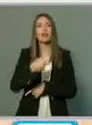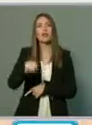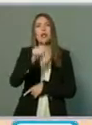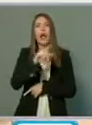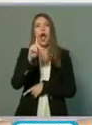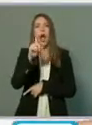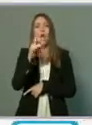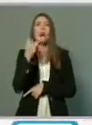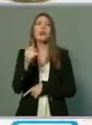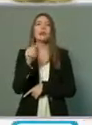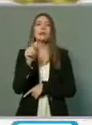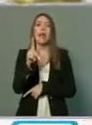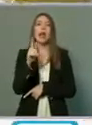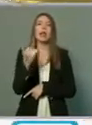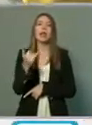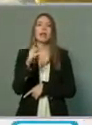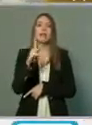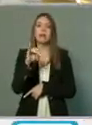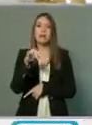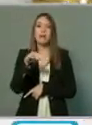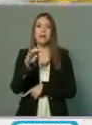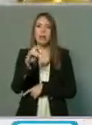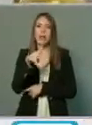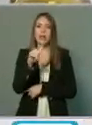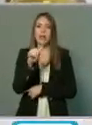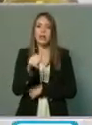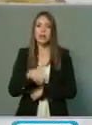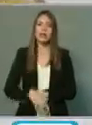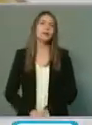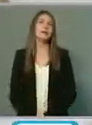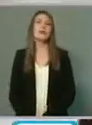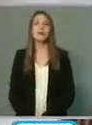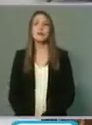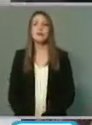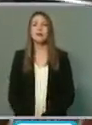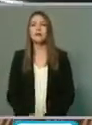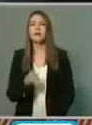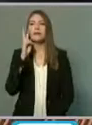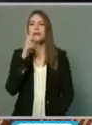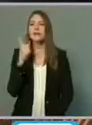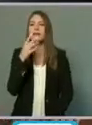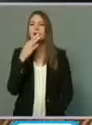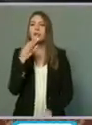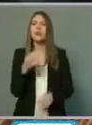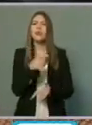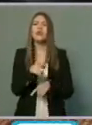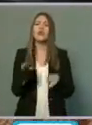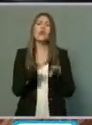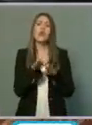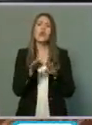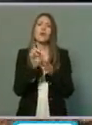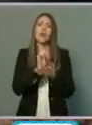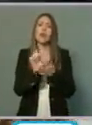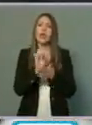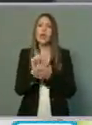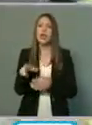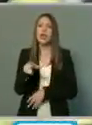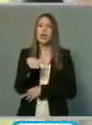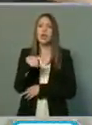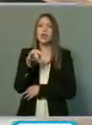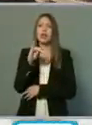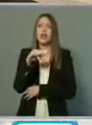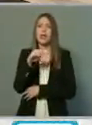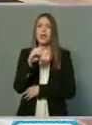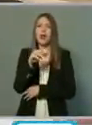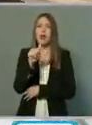faltar. Oye, mira nomás qué delicia. Miren, a ver cómo se lava la quinoa. Ok, hay 2 tipos de quinoa. Hay una que viene